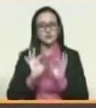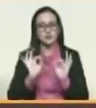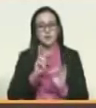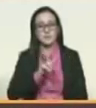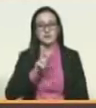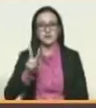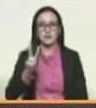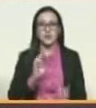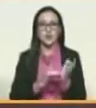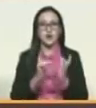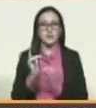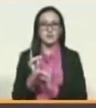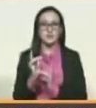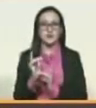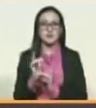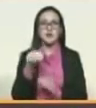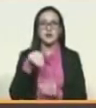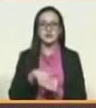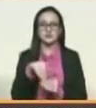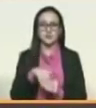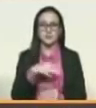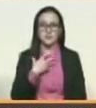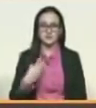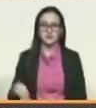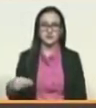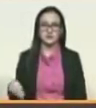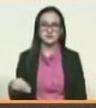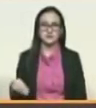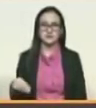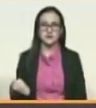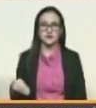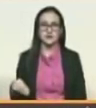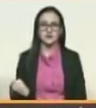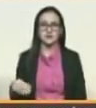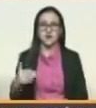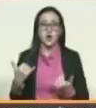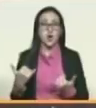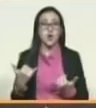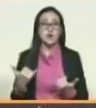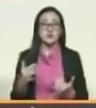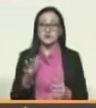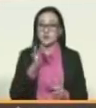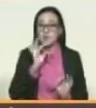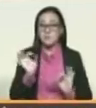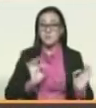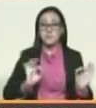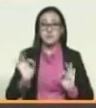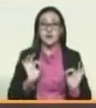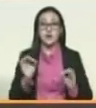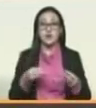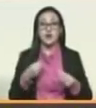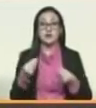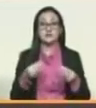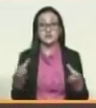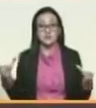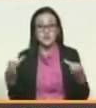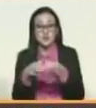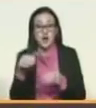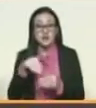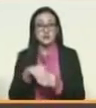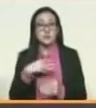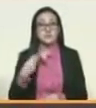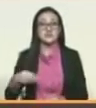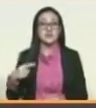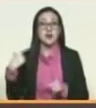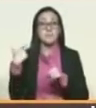22 de abril para una elección presidencial. No estamos ahorita preparados para hacer conjuntas una elección